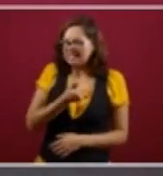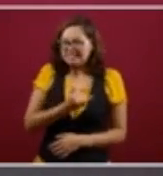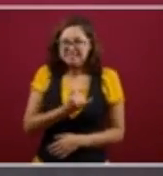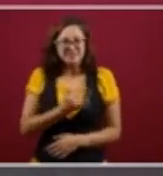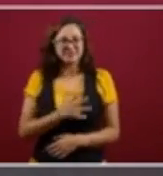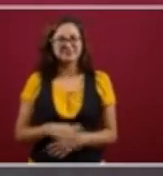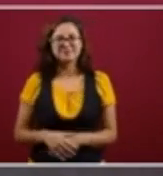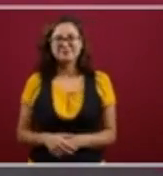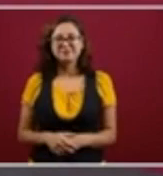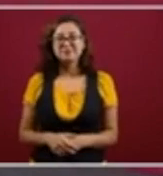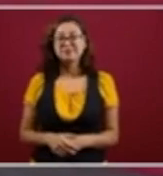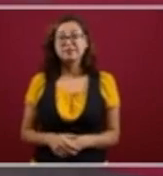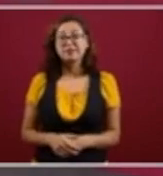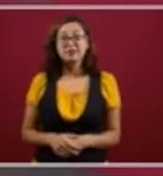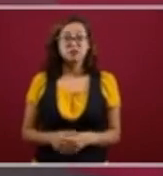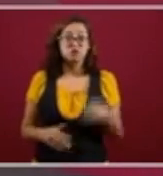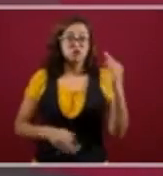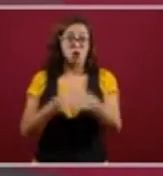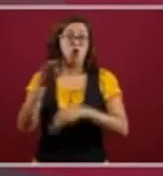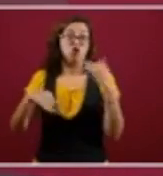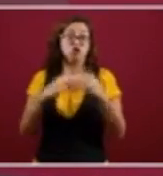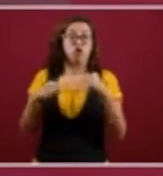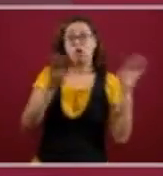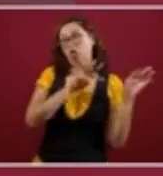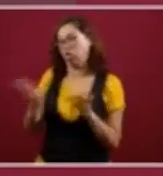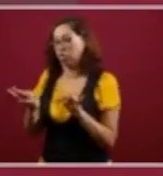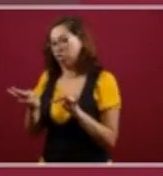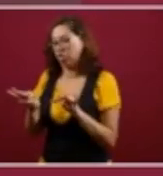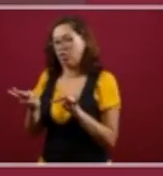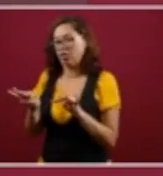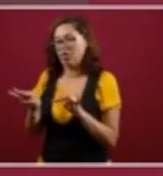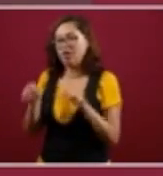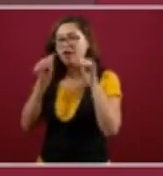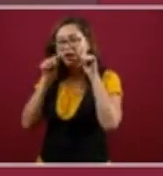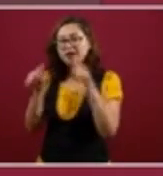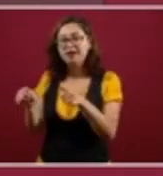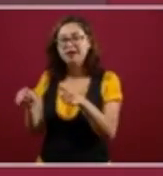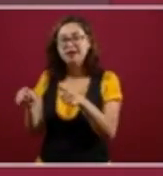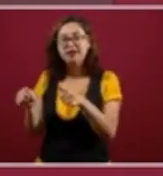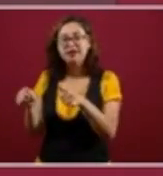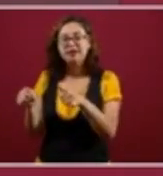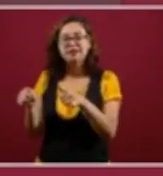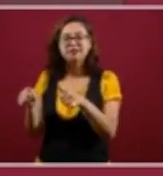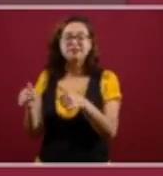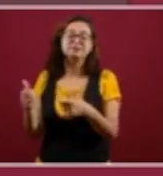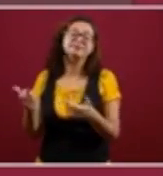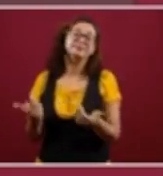como todo mundo se fue con eso, además, también